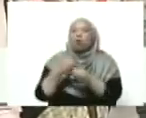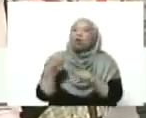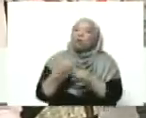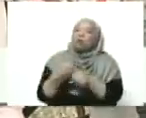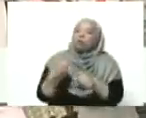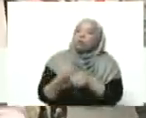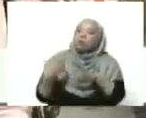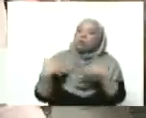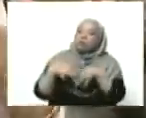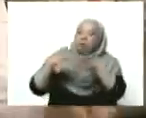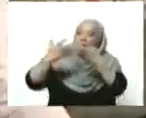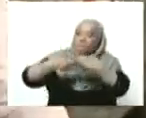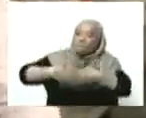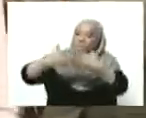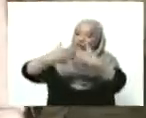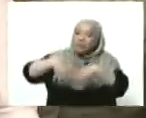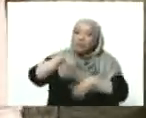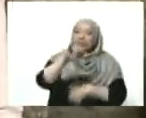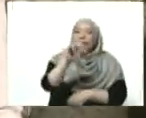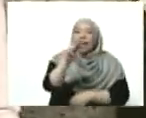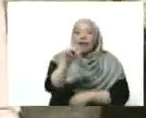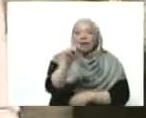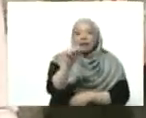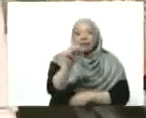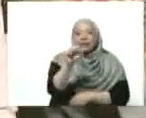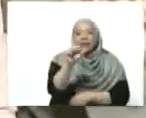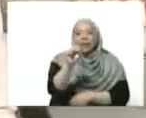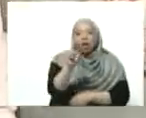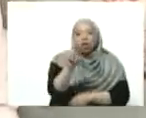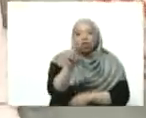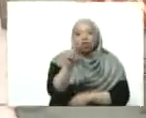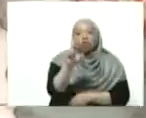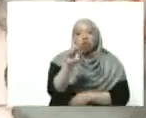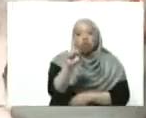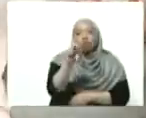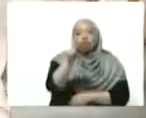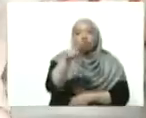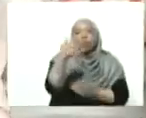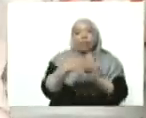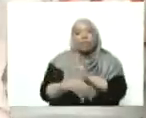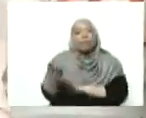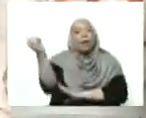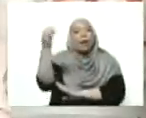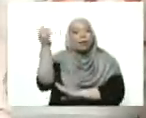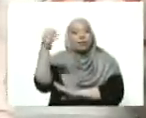trabajadores de Entrasur, de Conviasa y del Parlamento venezolano, así como de las